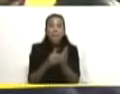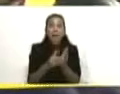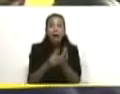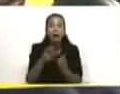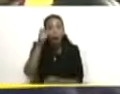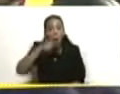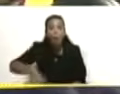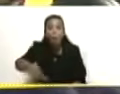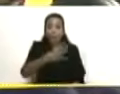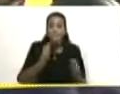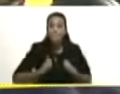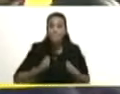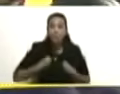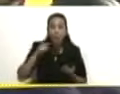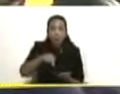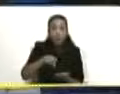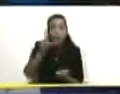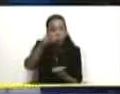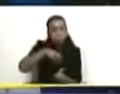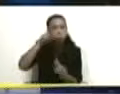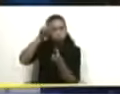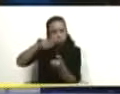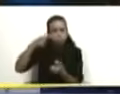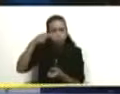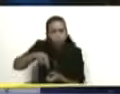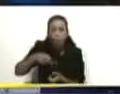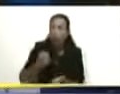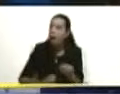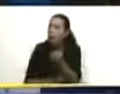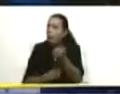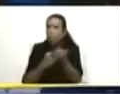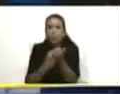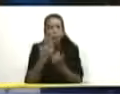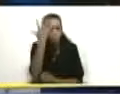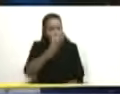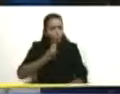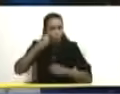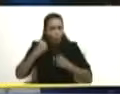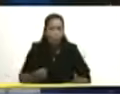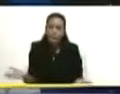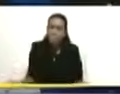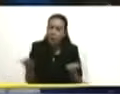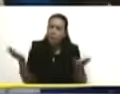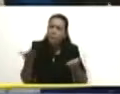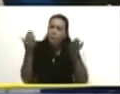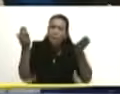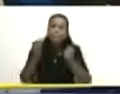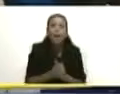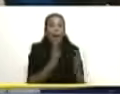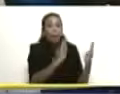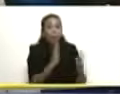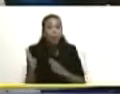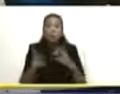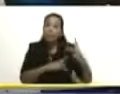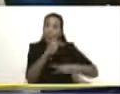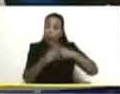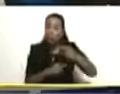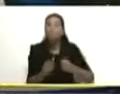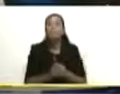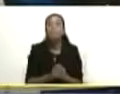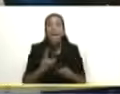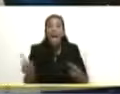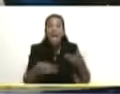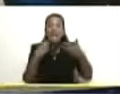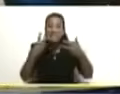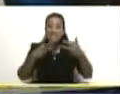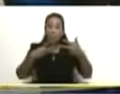campo para ser atendidos, apoyados y empujados en el proceso de producción. En tercer